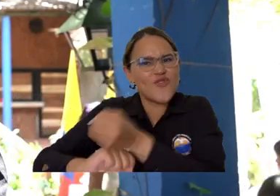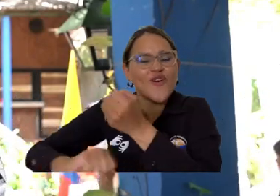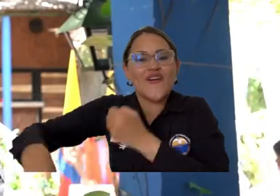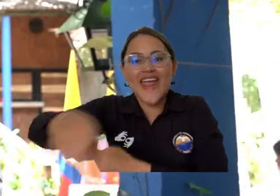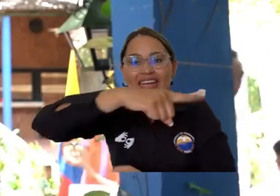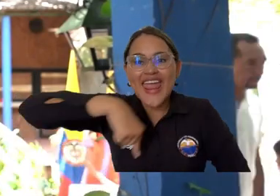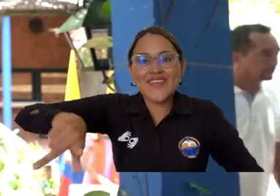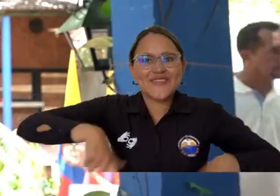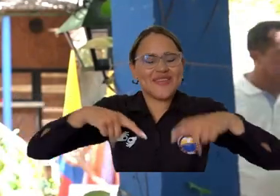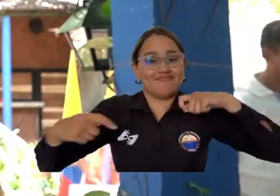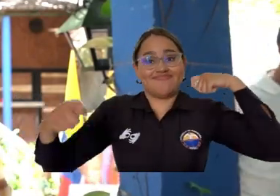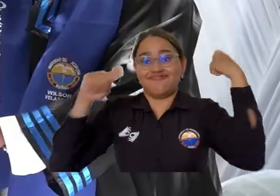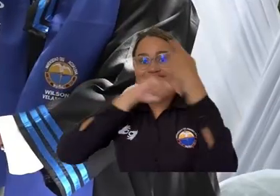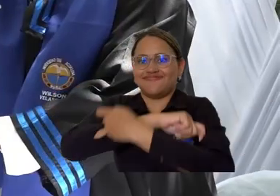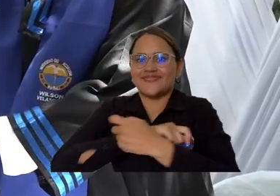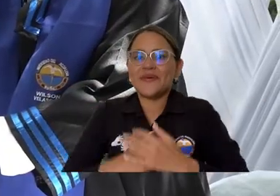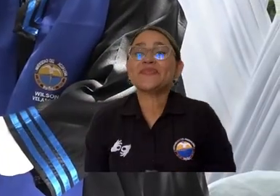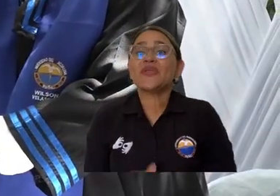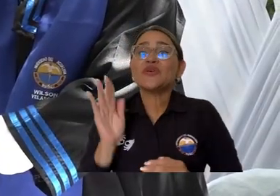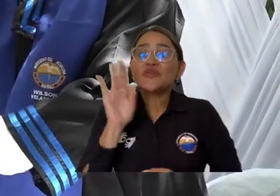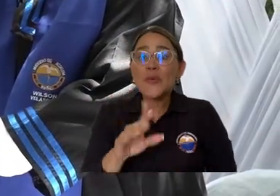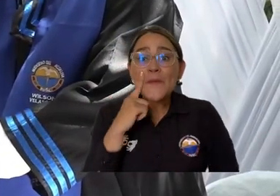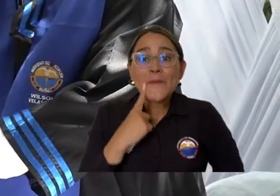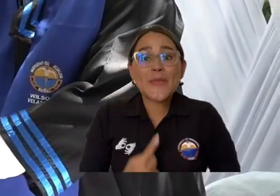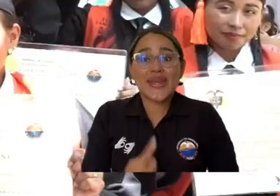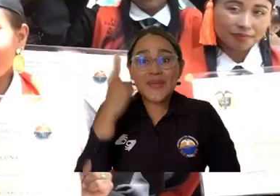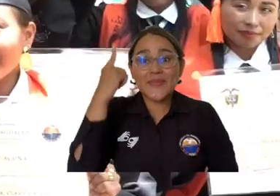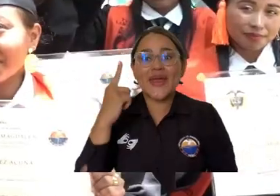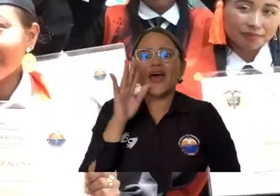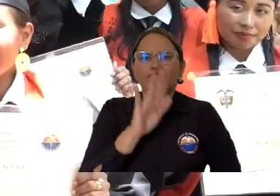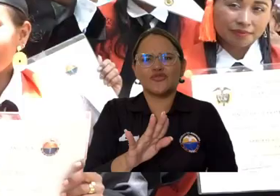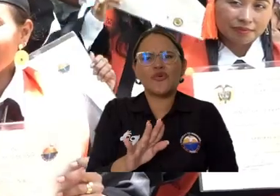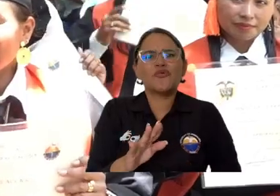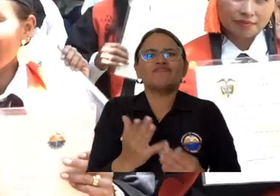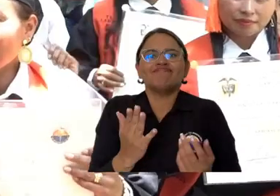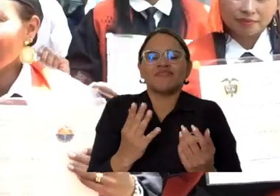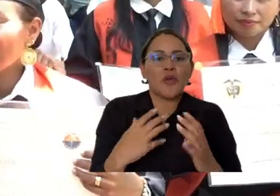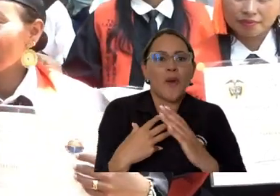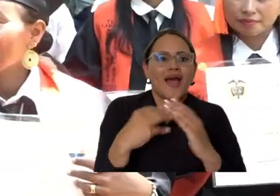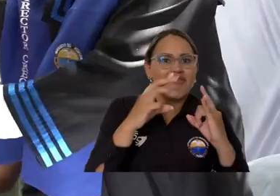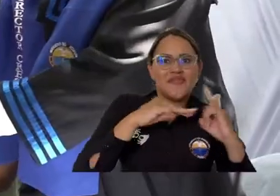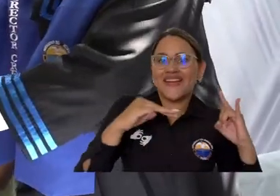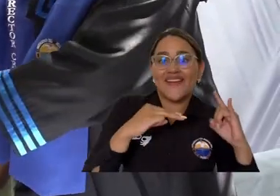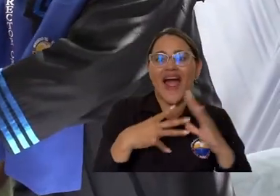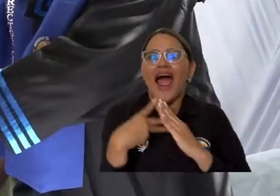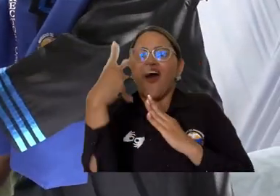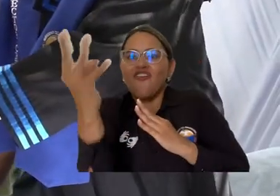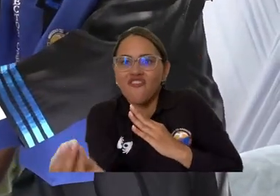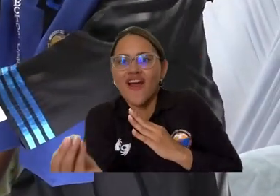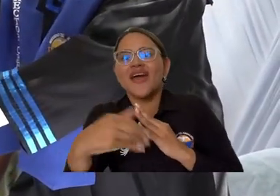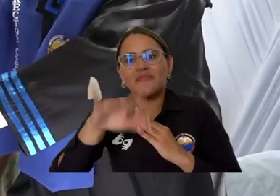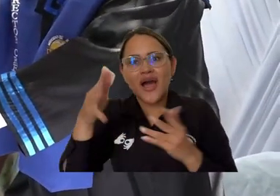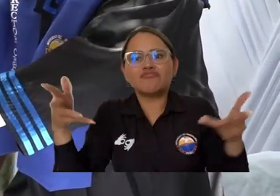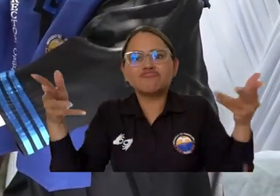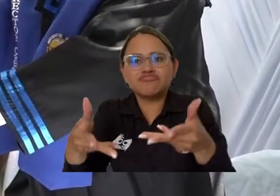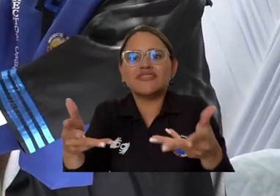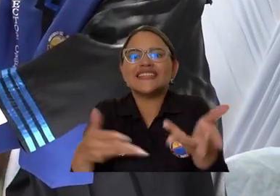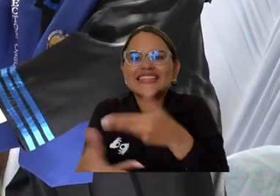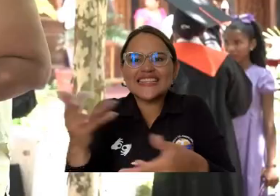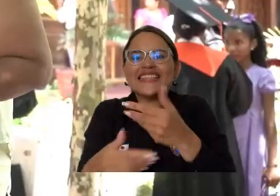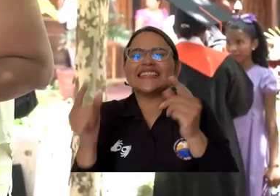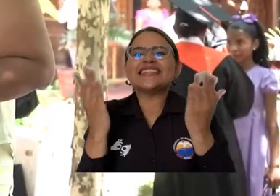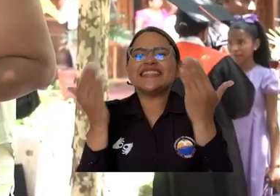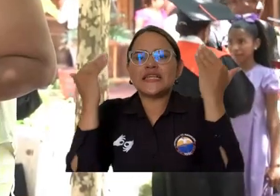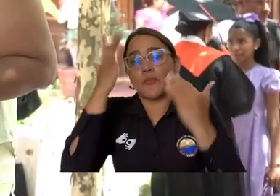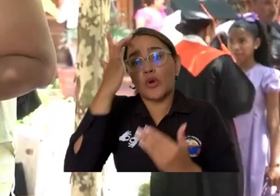transformando realidades en el territorio. Esta ceremonia, la primera que se realiza fuera del campus principal, tuvo lugar en el marco del